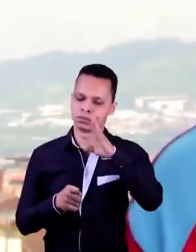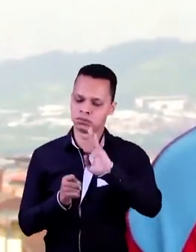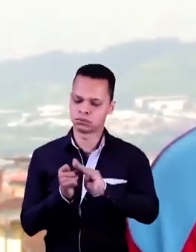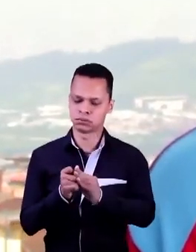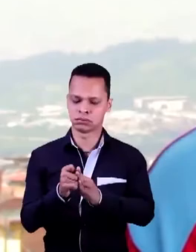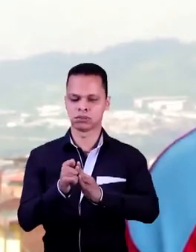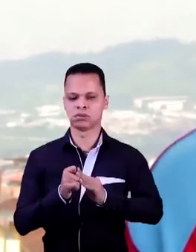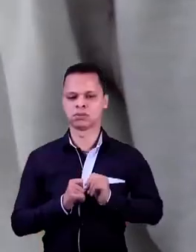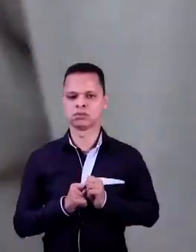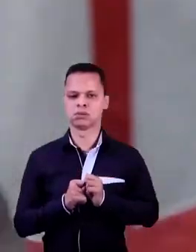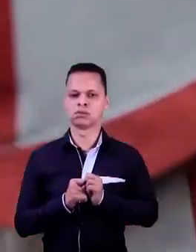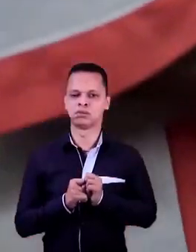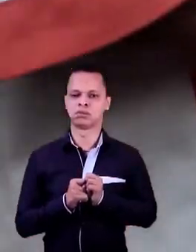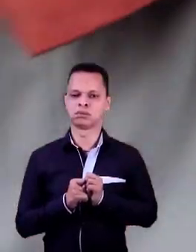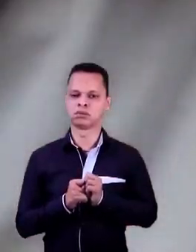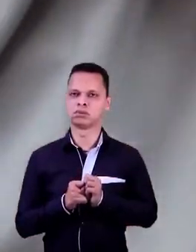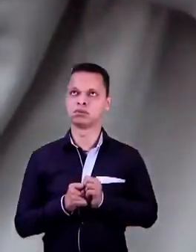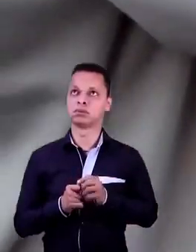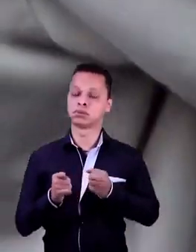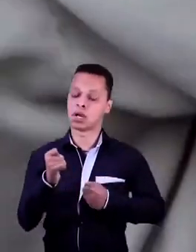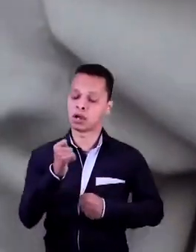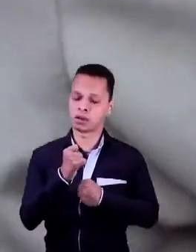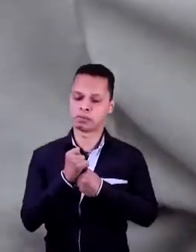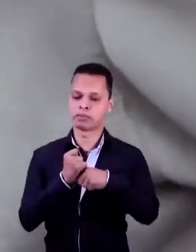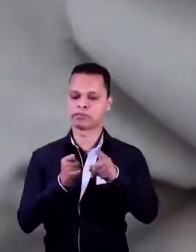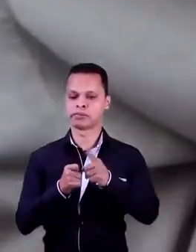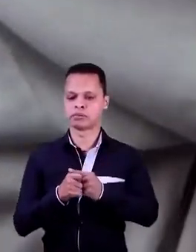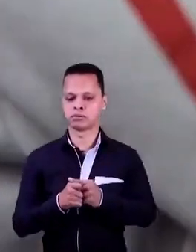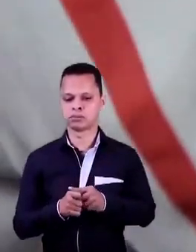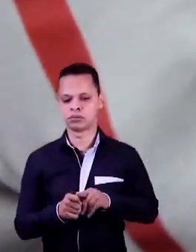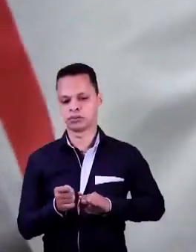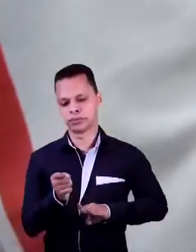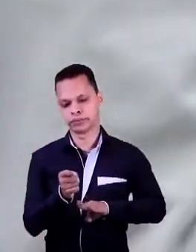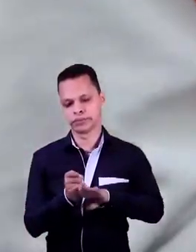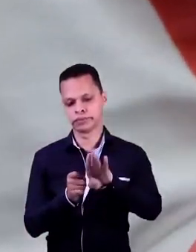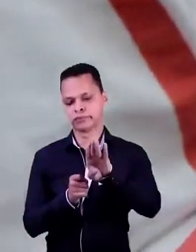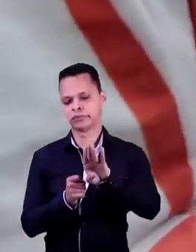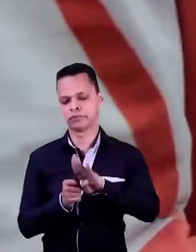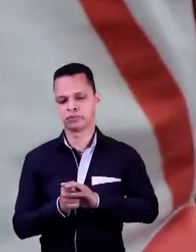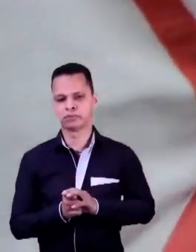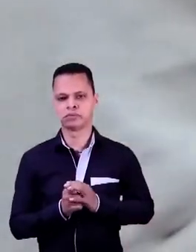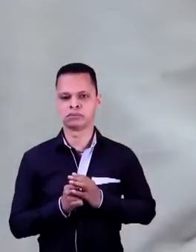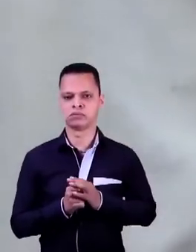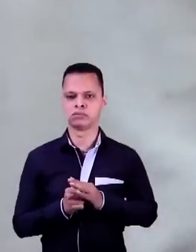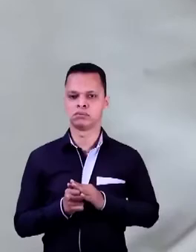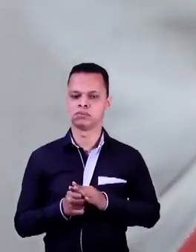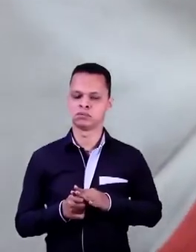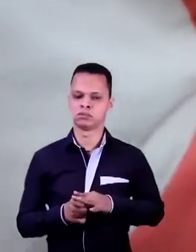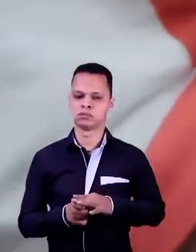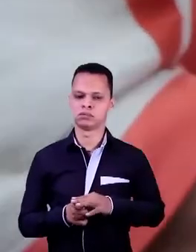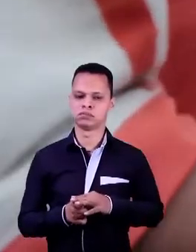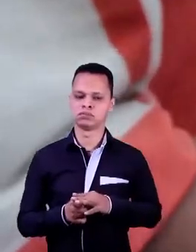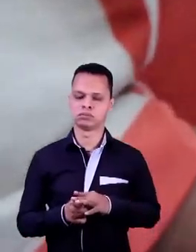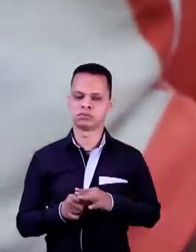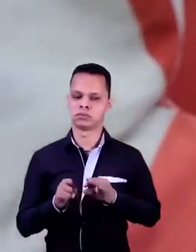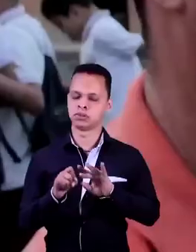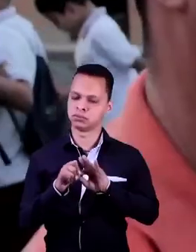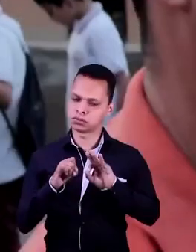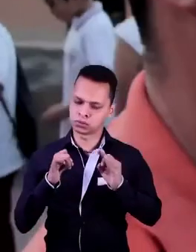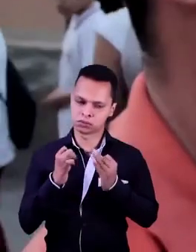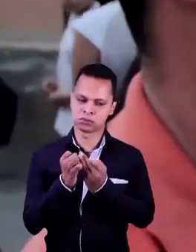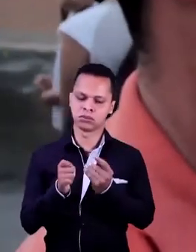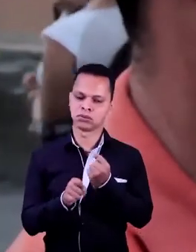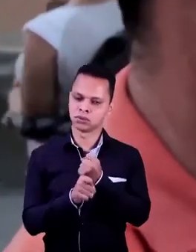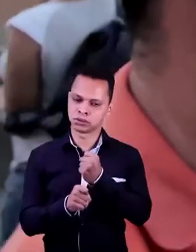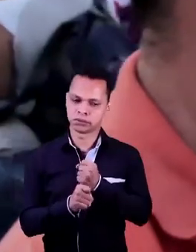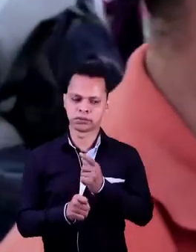pido mucho a Dios que Él sea el que nos ayude cada día para salir adelante y poder sostener